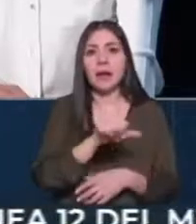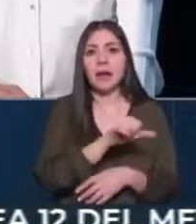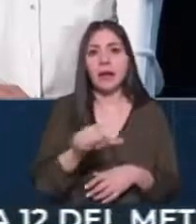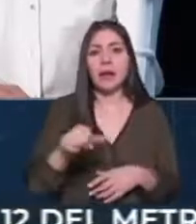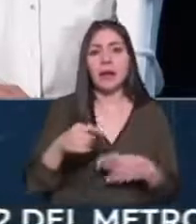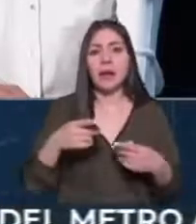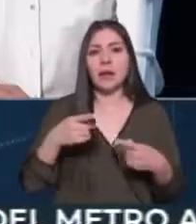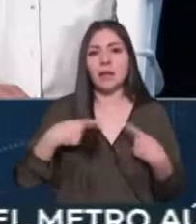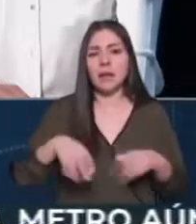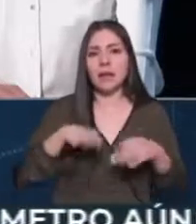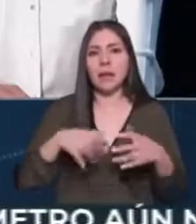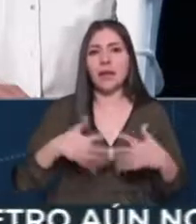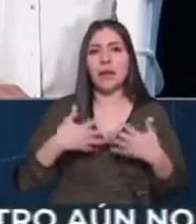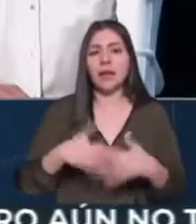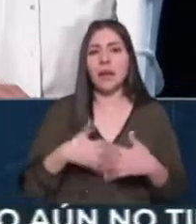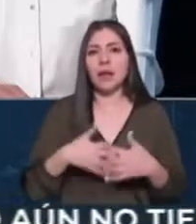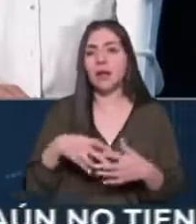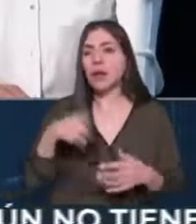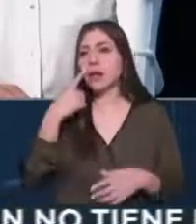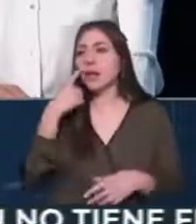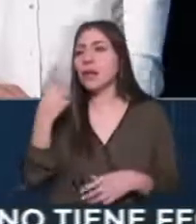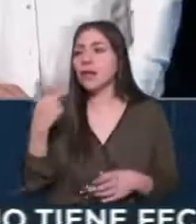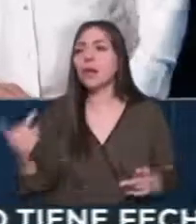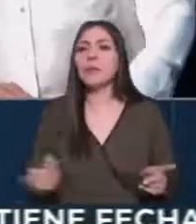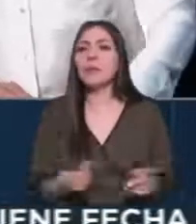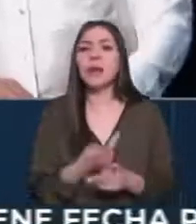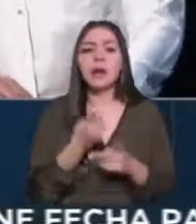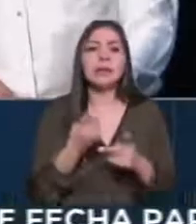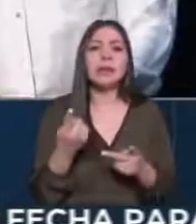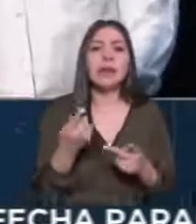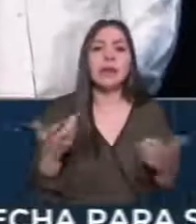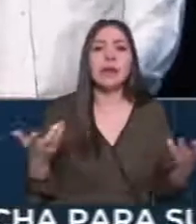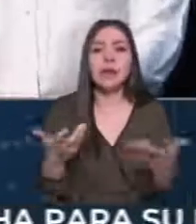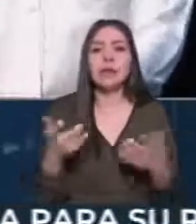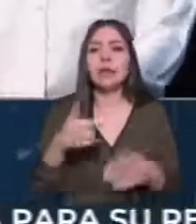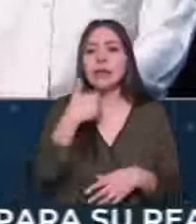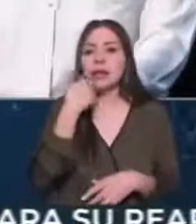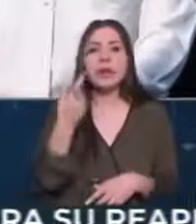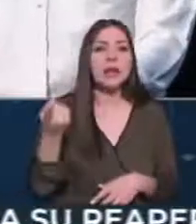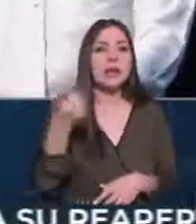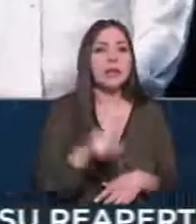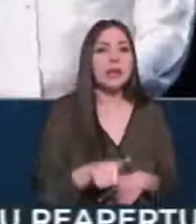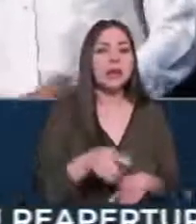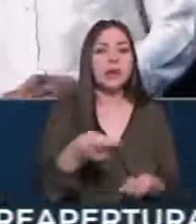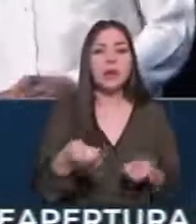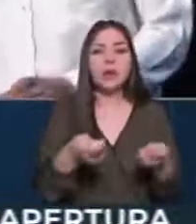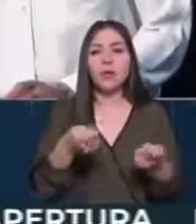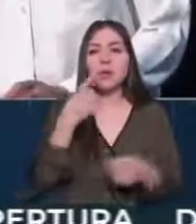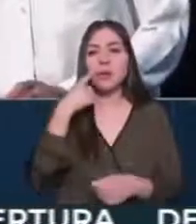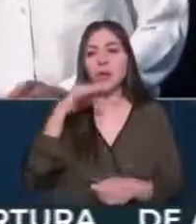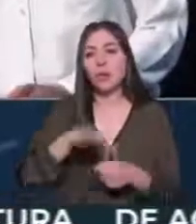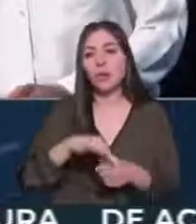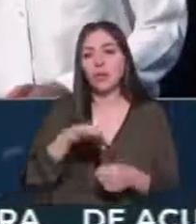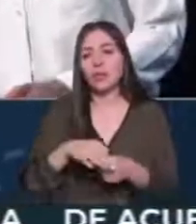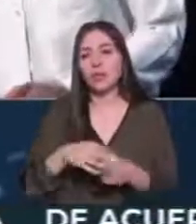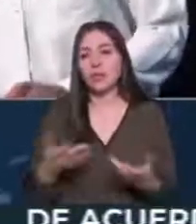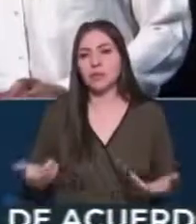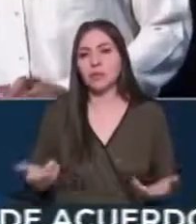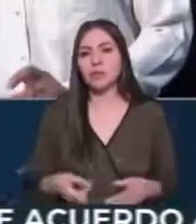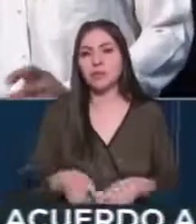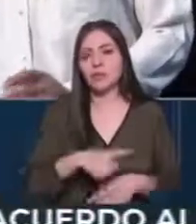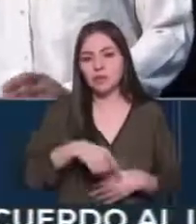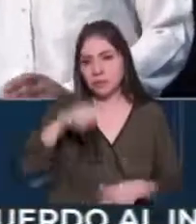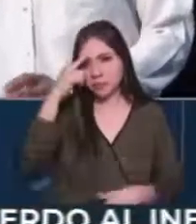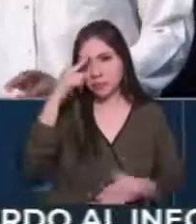clase obrera, reacciona ante esta intención de manipulación del voto, y creo que podemos refrendar que